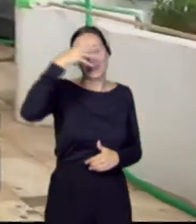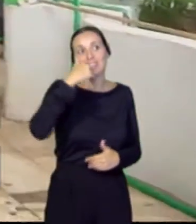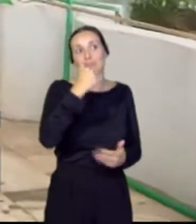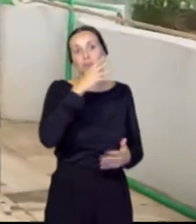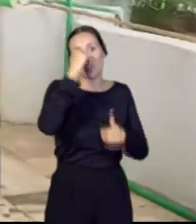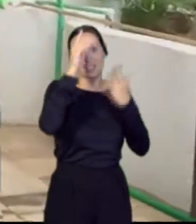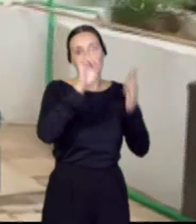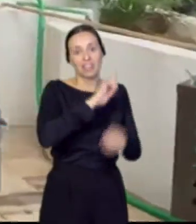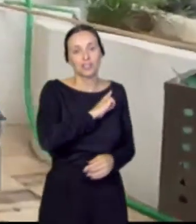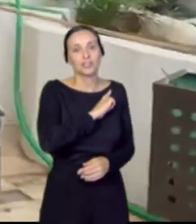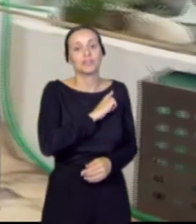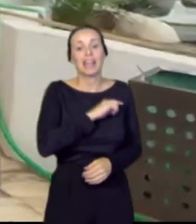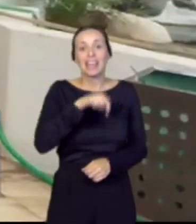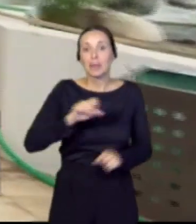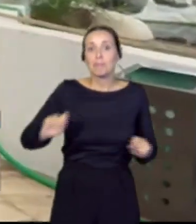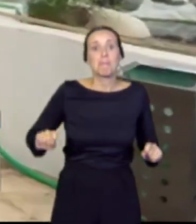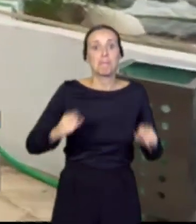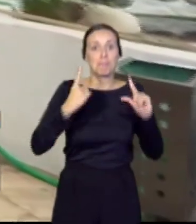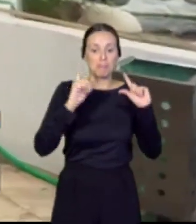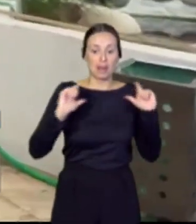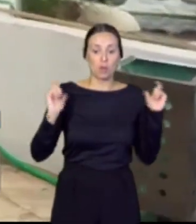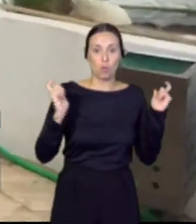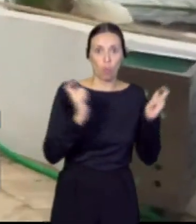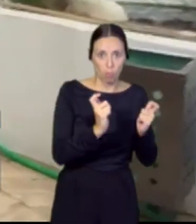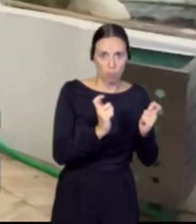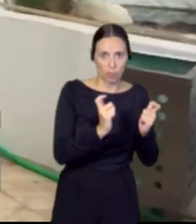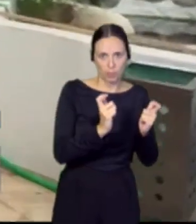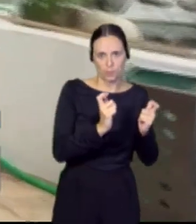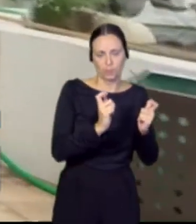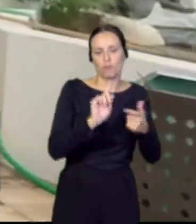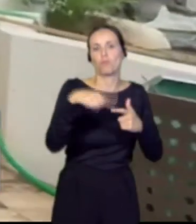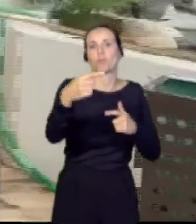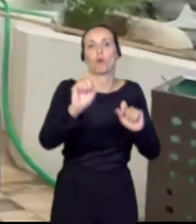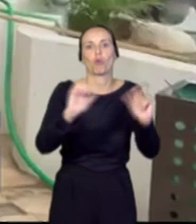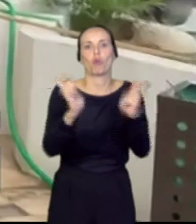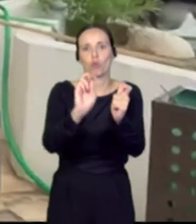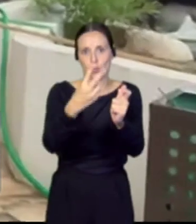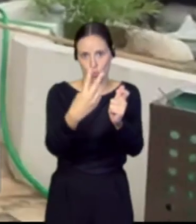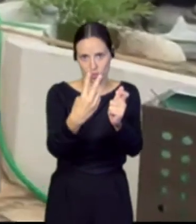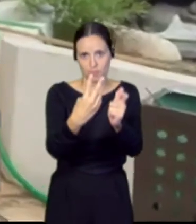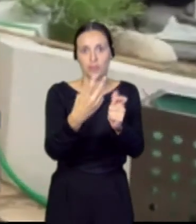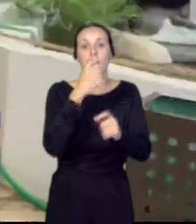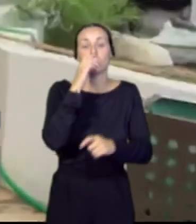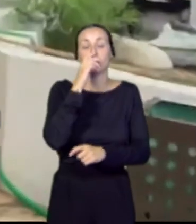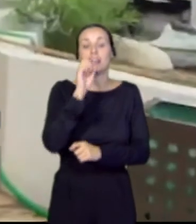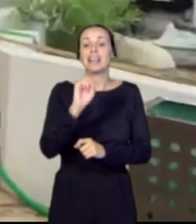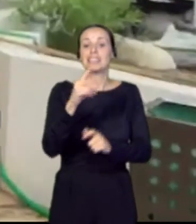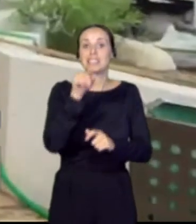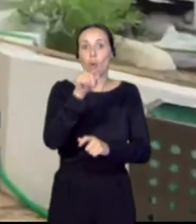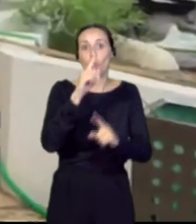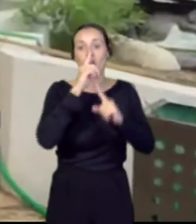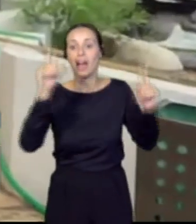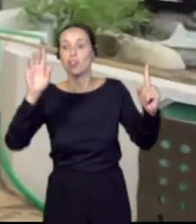es la primera cumbre de dos que se van a celebrar. La última será a finales de año